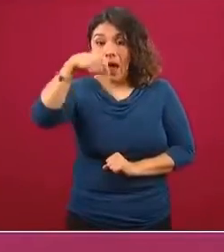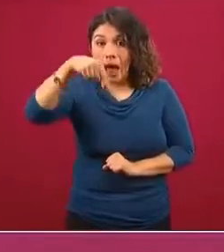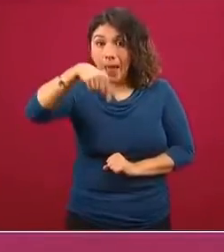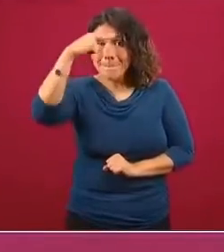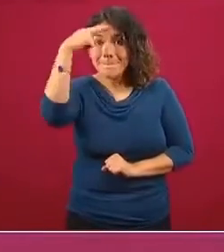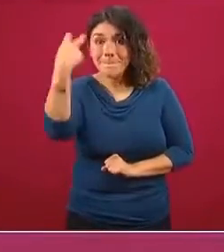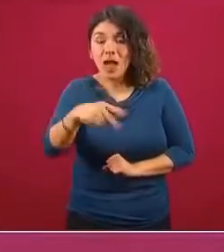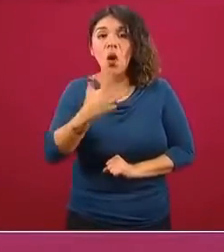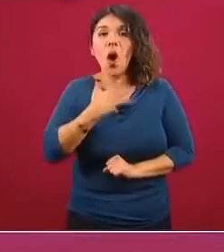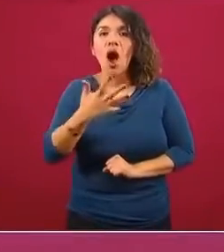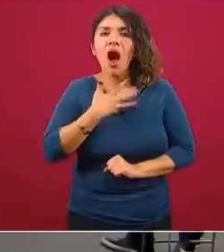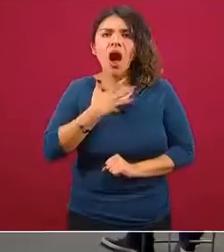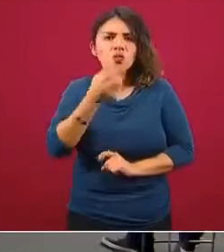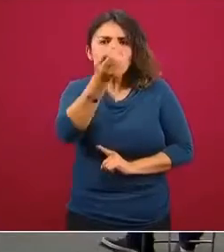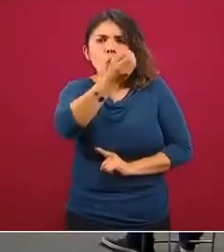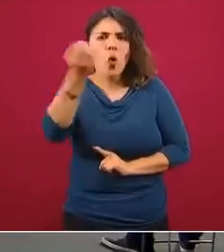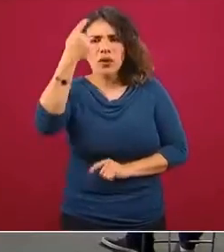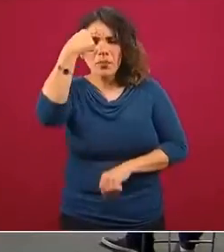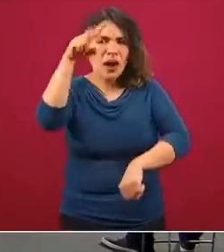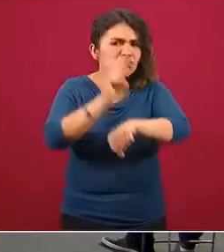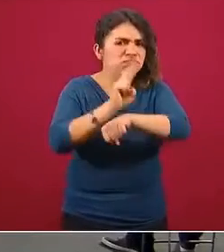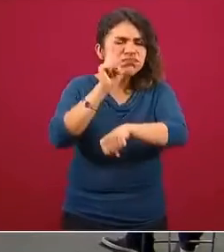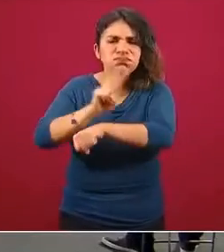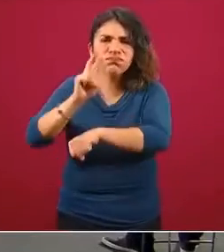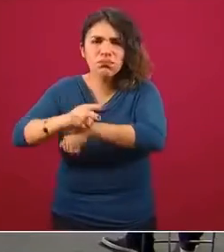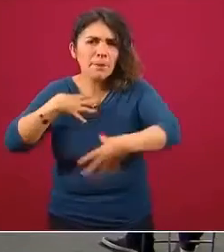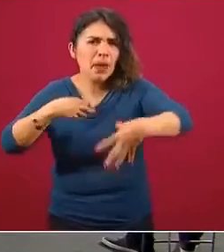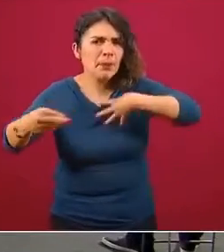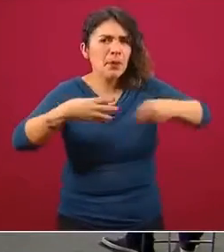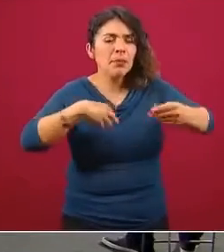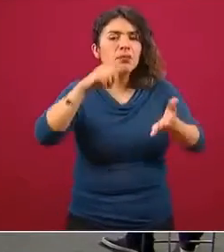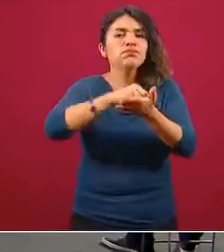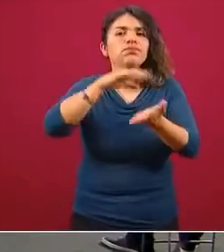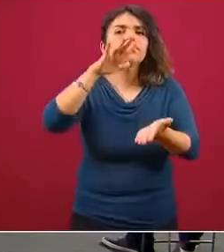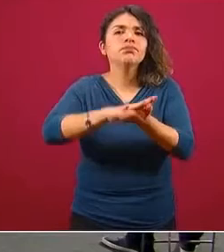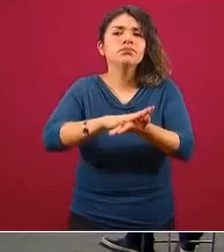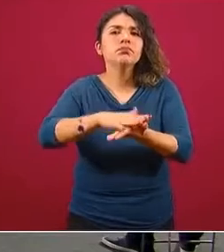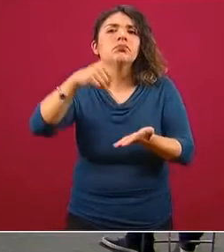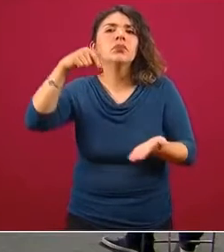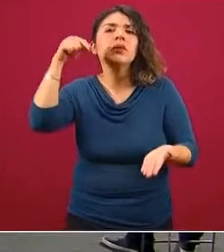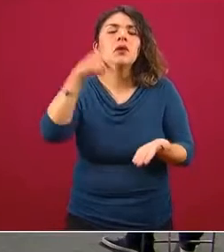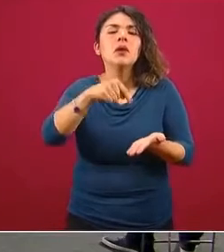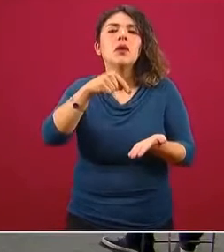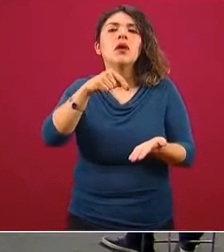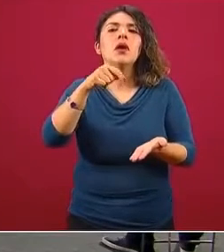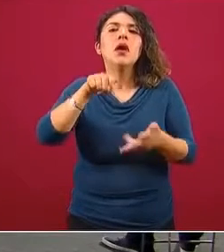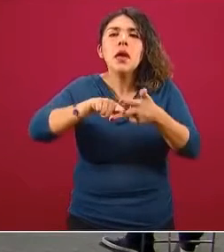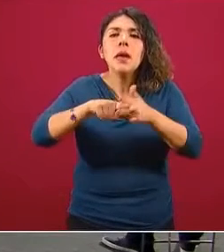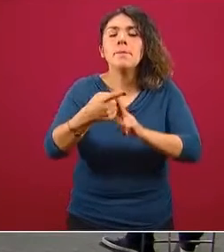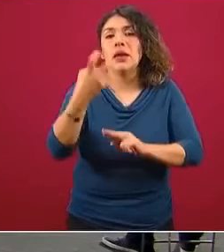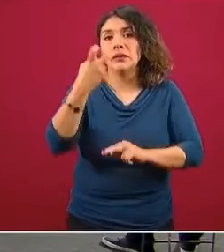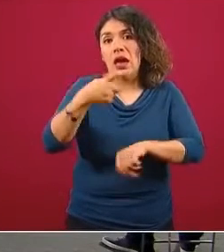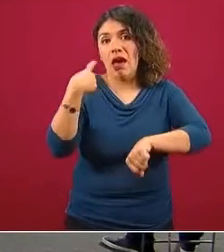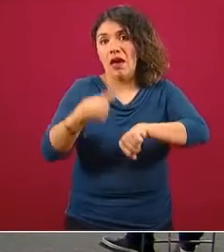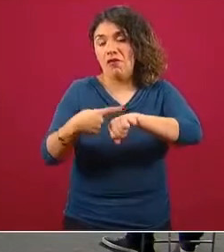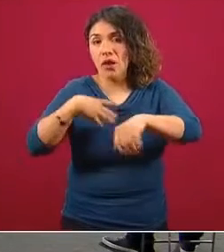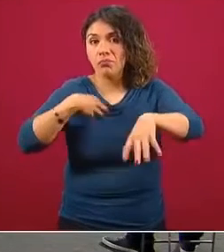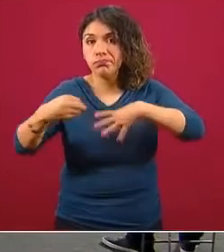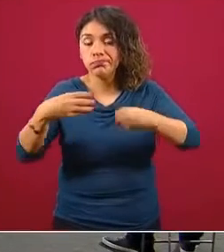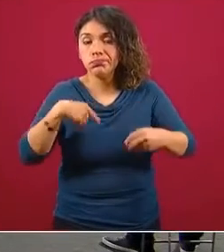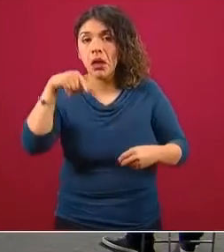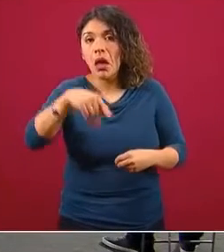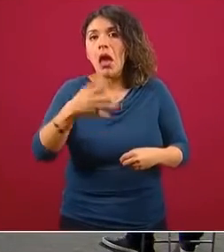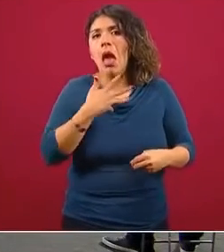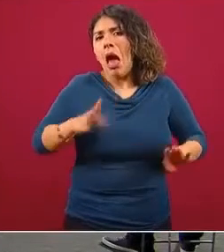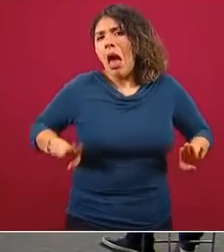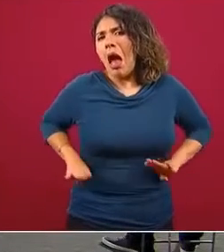México tenemos un lineamiento de vigilancia epidemiológica que se estableció en el inicio de esta epidemia, en donde